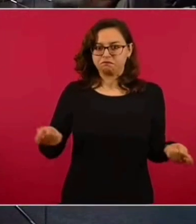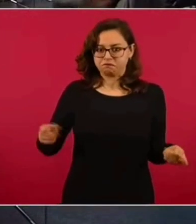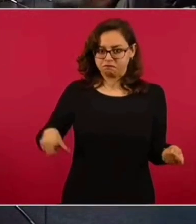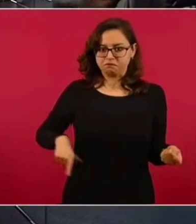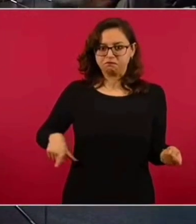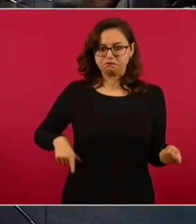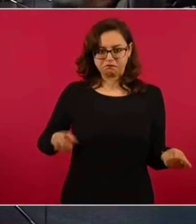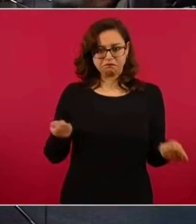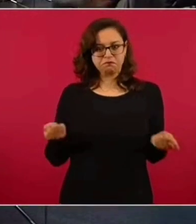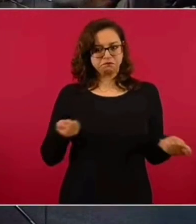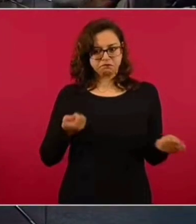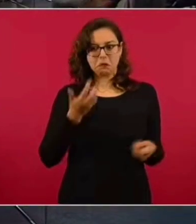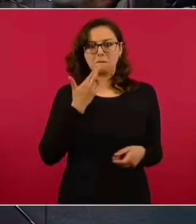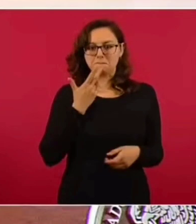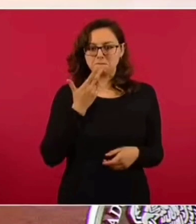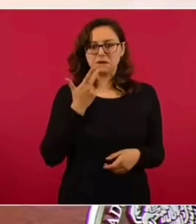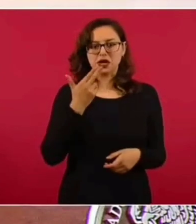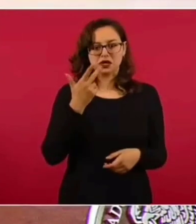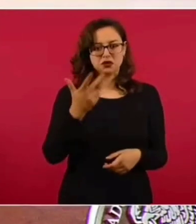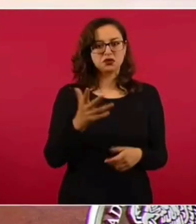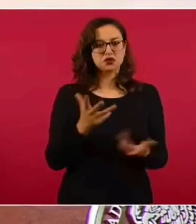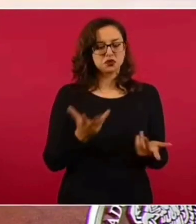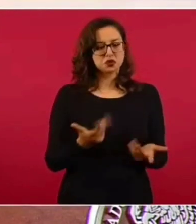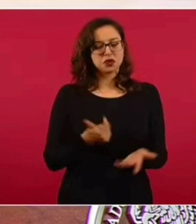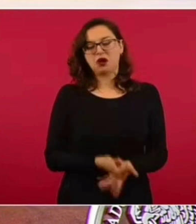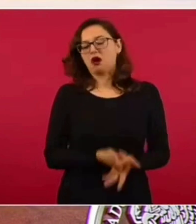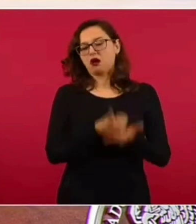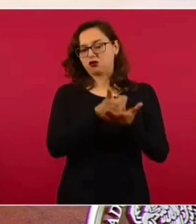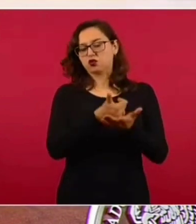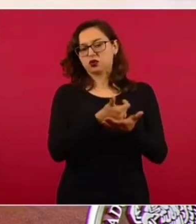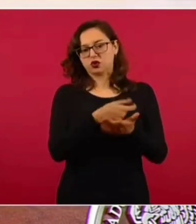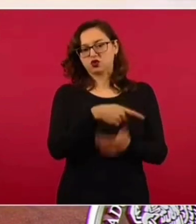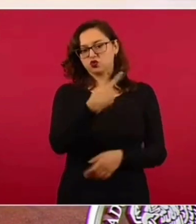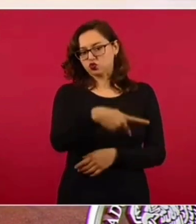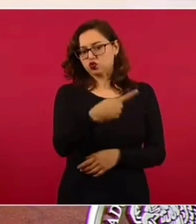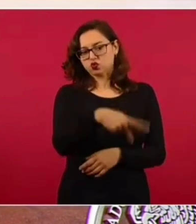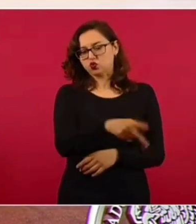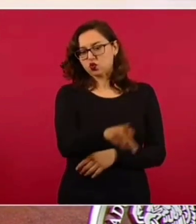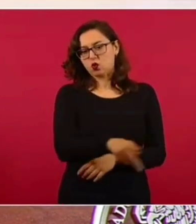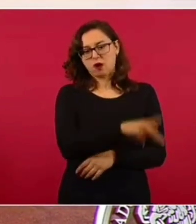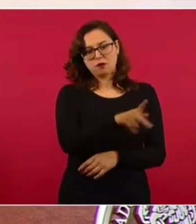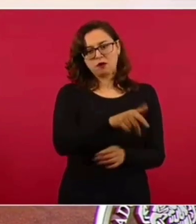gobernabilidad, más estabilidad, y esto ayuda mucho a los pueblos.